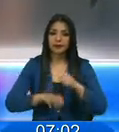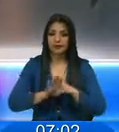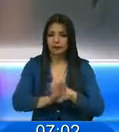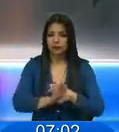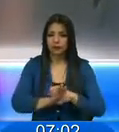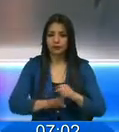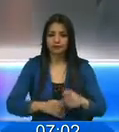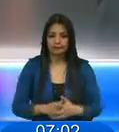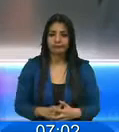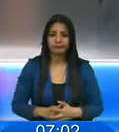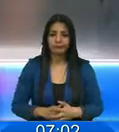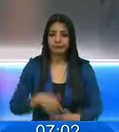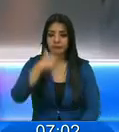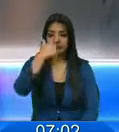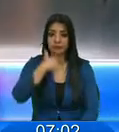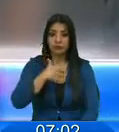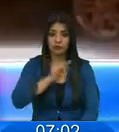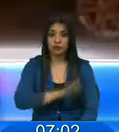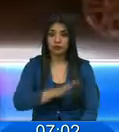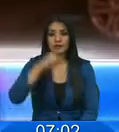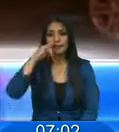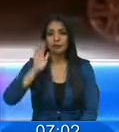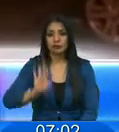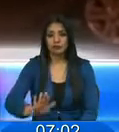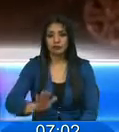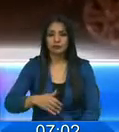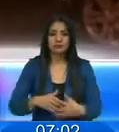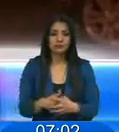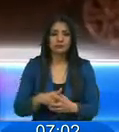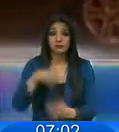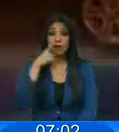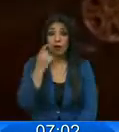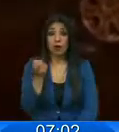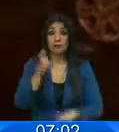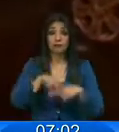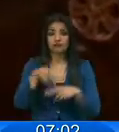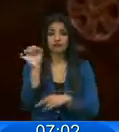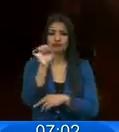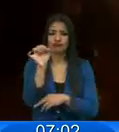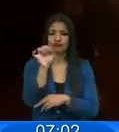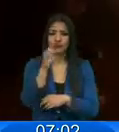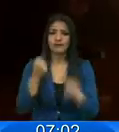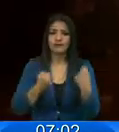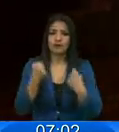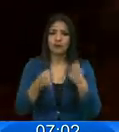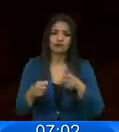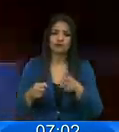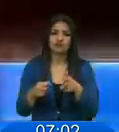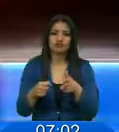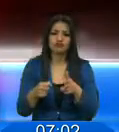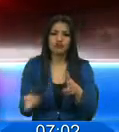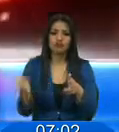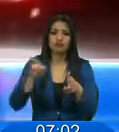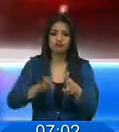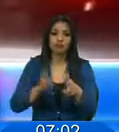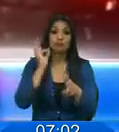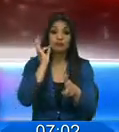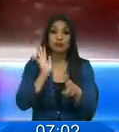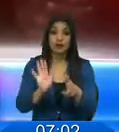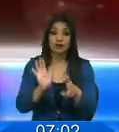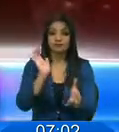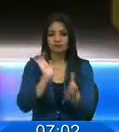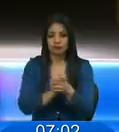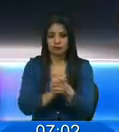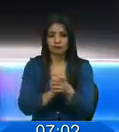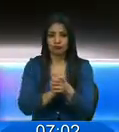ocurrido principalmente al niño. La víctima se encontraba manejando este vehículo, iba en compañía de una ciudadana que sería su